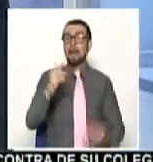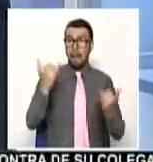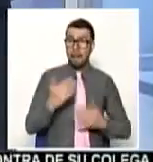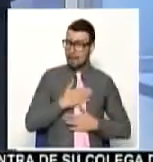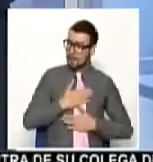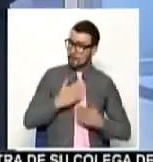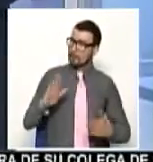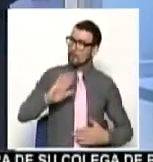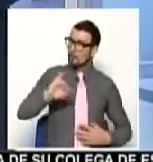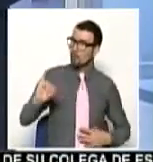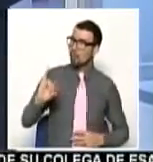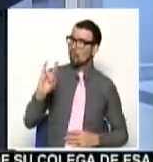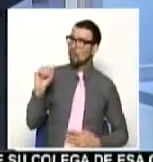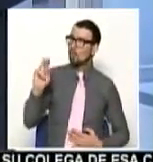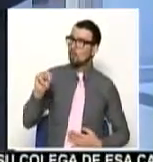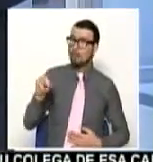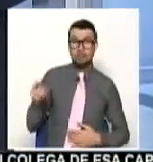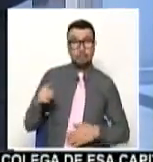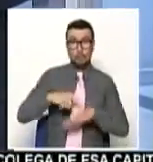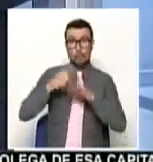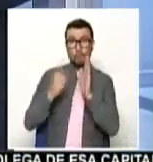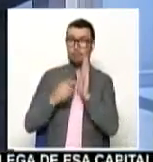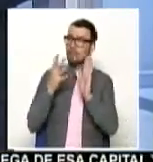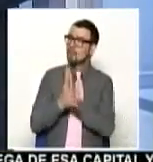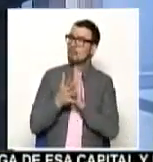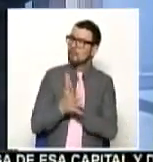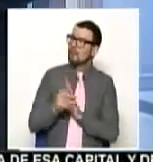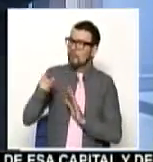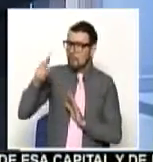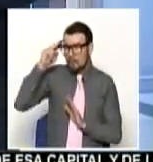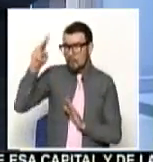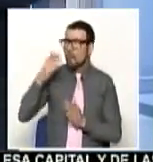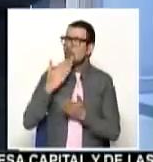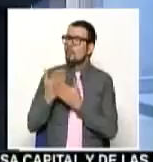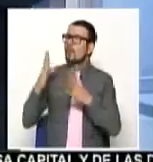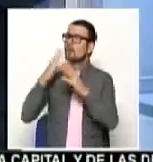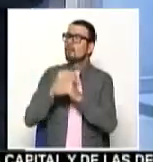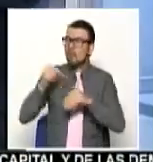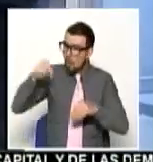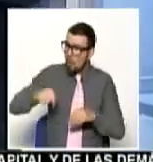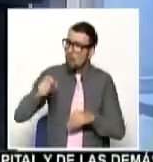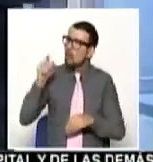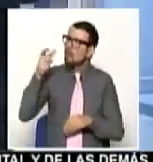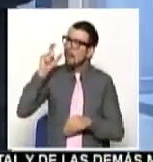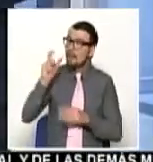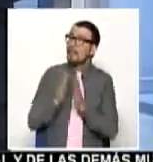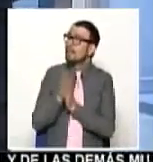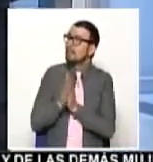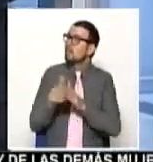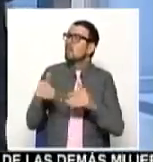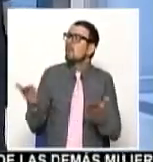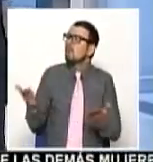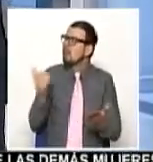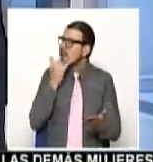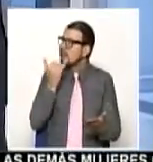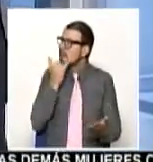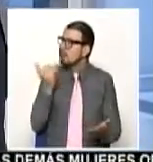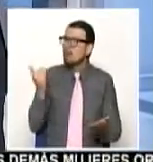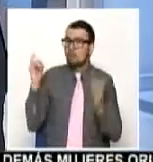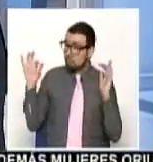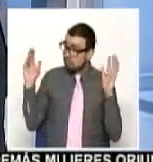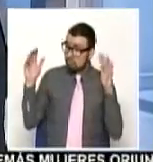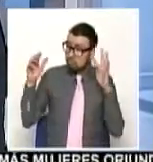don Juan Harvey Gutiérrez con toda la actualidad deportiva. Don Juan Harvey, buenas noches. ¿Cómo le fue a Once Caldas hoy? Mucha expectativa. ¿Los hinchas no